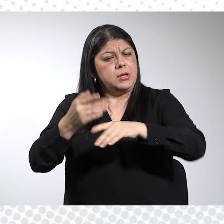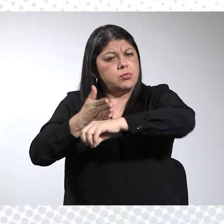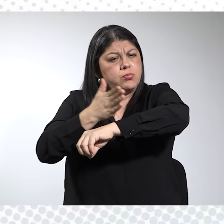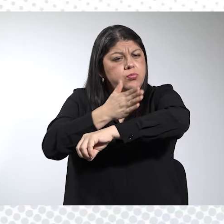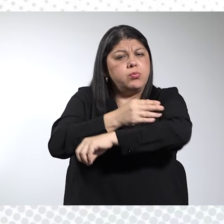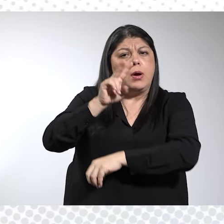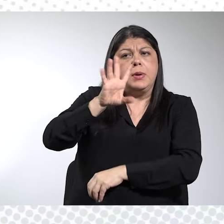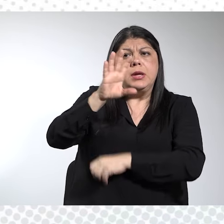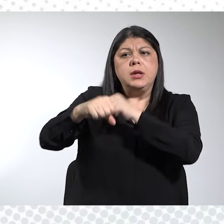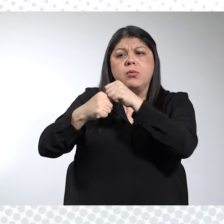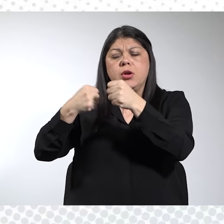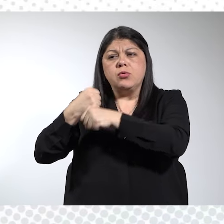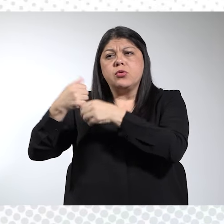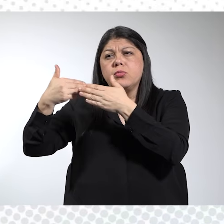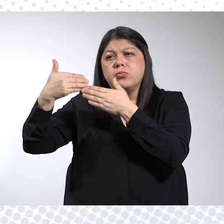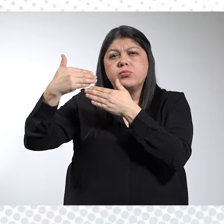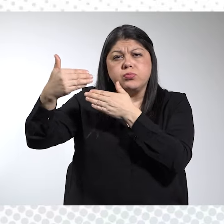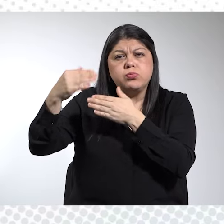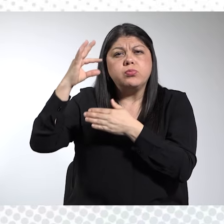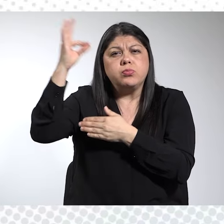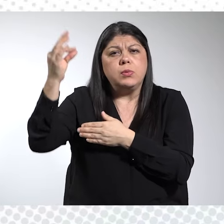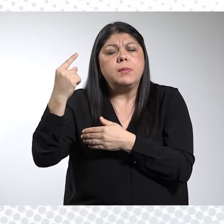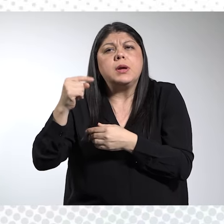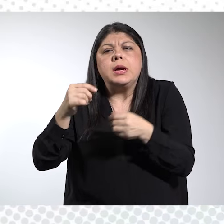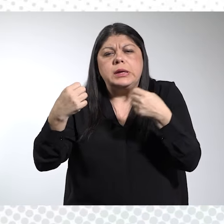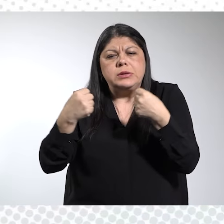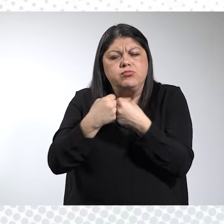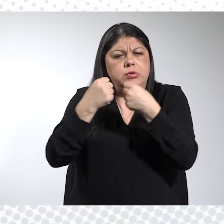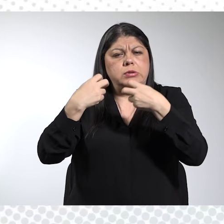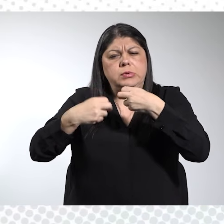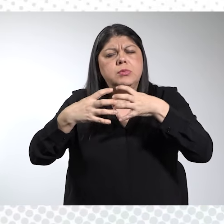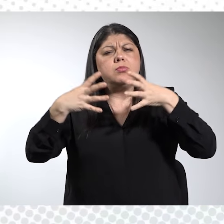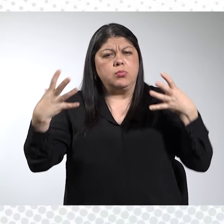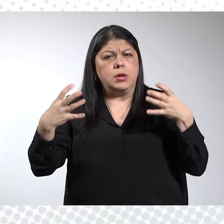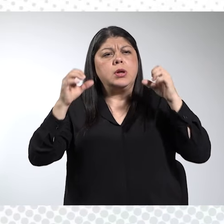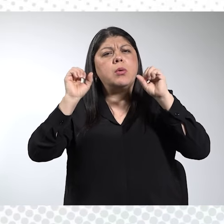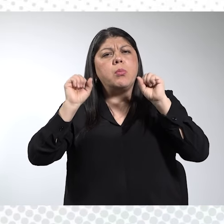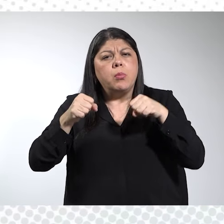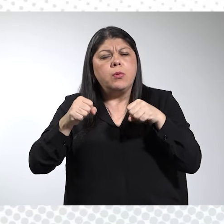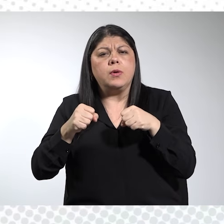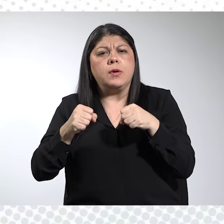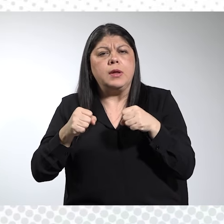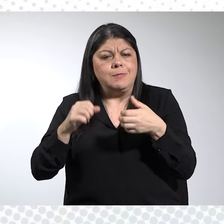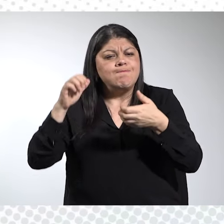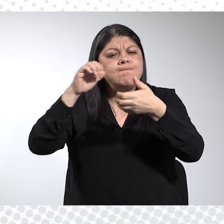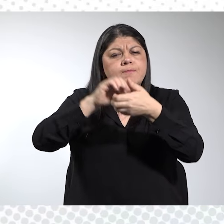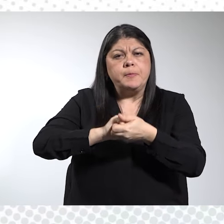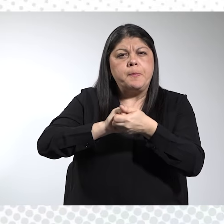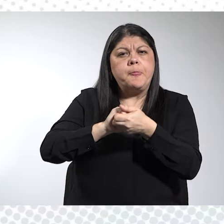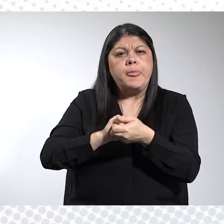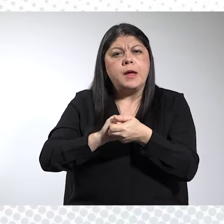a construir estos 25 años de prosperidad, porque si no estaríamos en un lío bastante grande y el poder